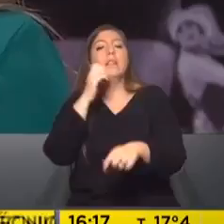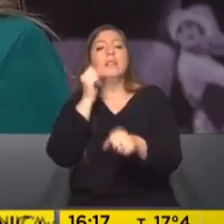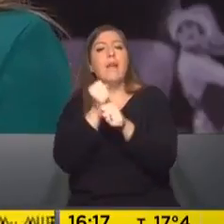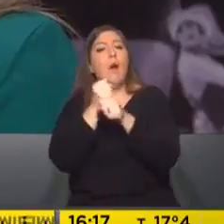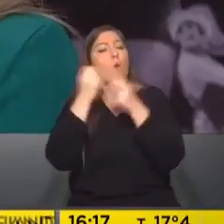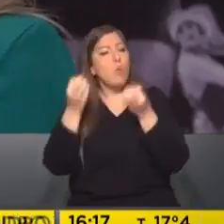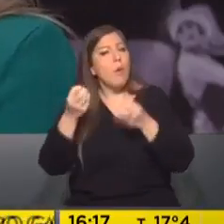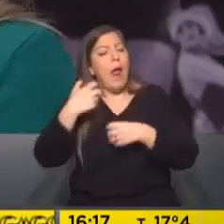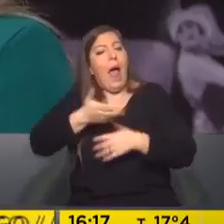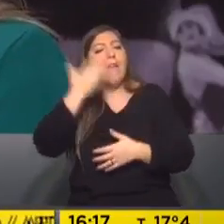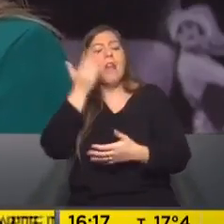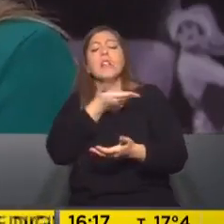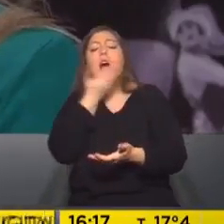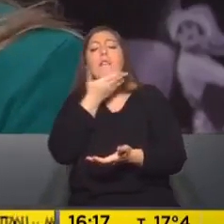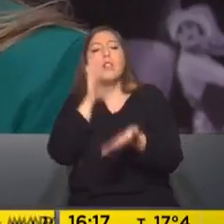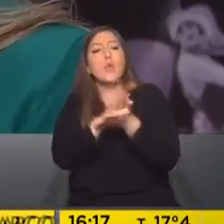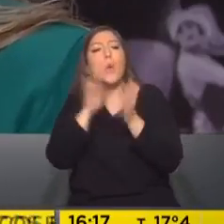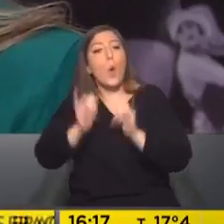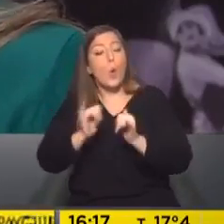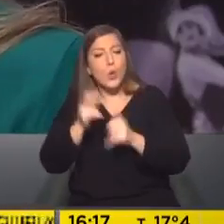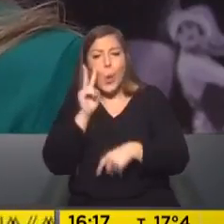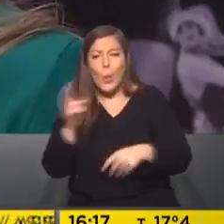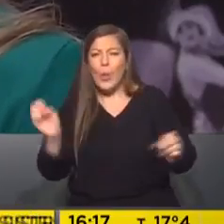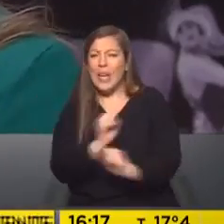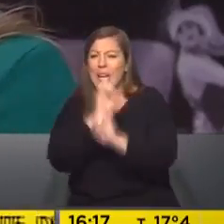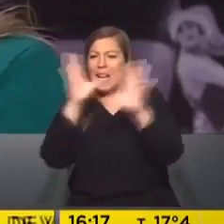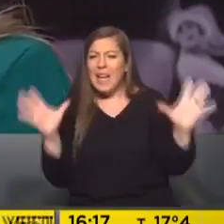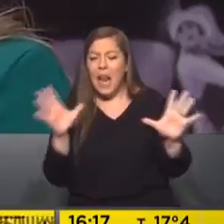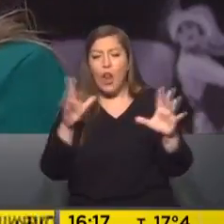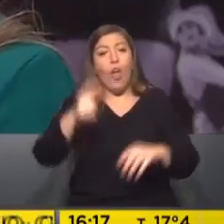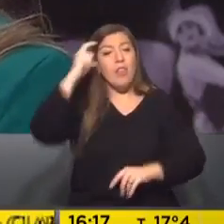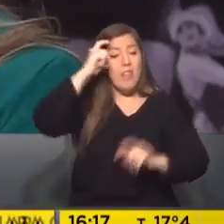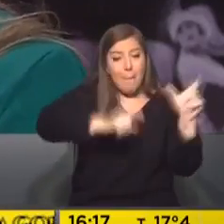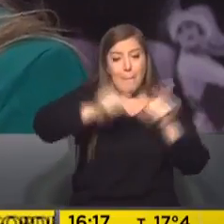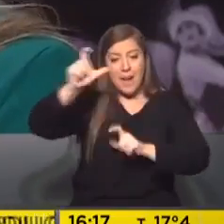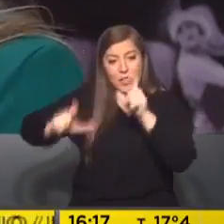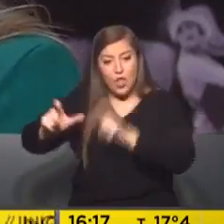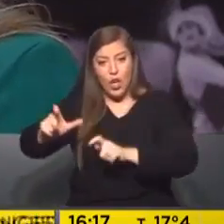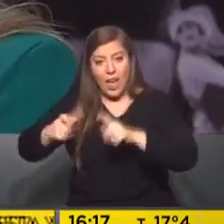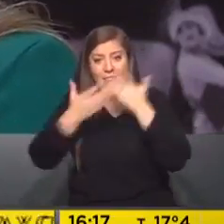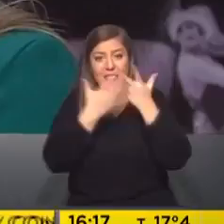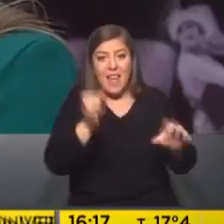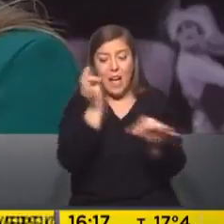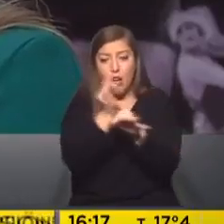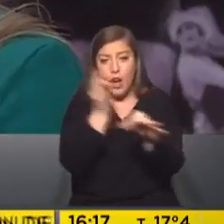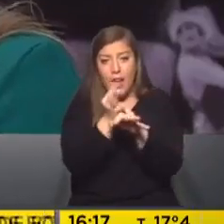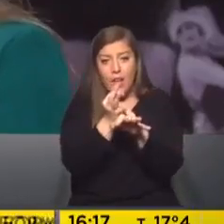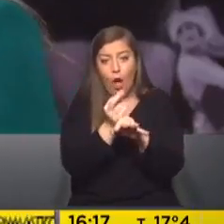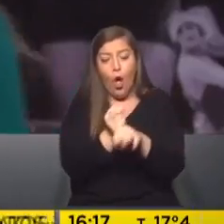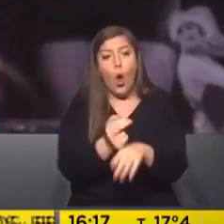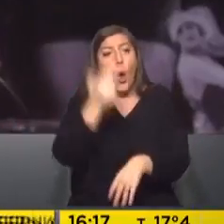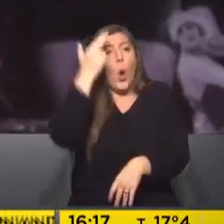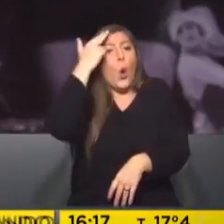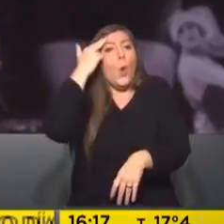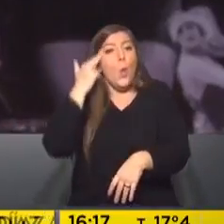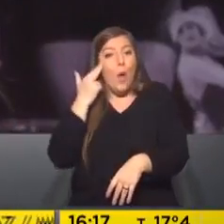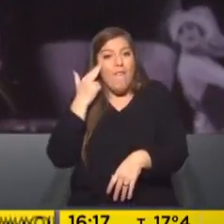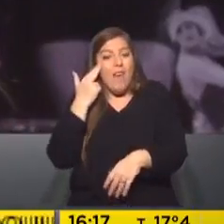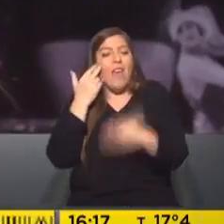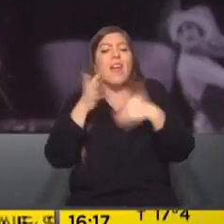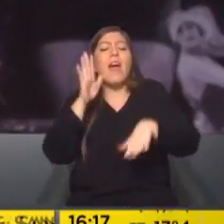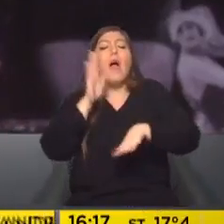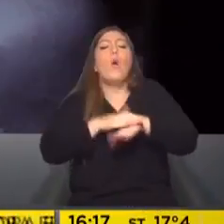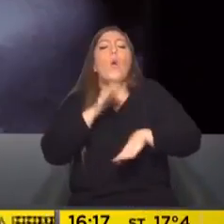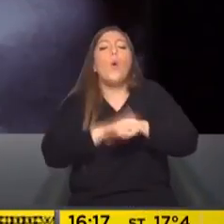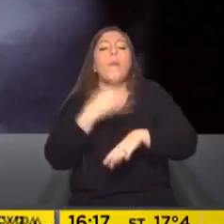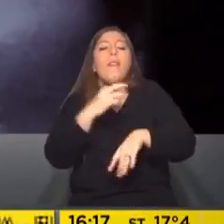de la juventud, vos ves muy clarito que 9 de cada 10 personas que dejan es por temas de cuidado. Cuando vos entrás y ves qué